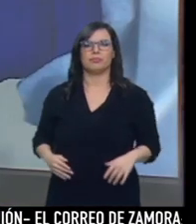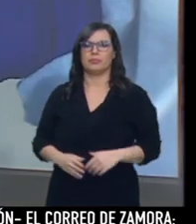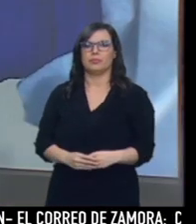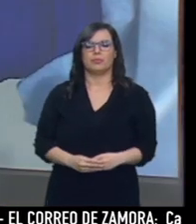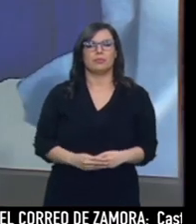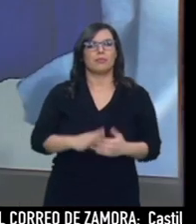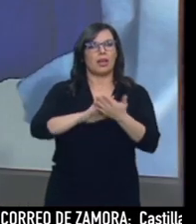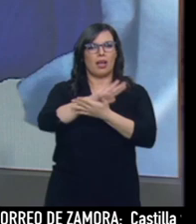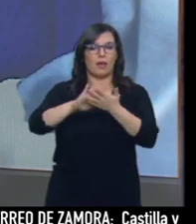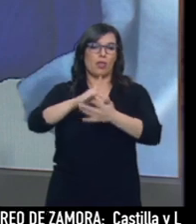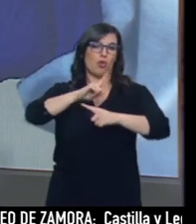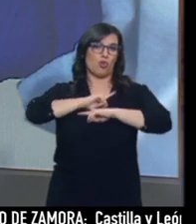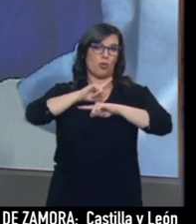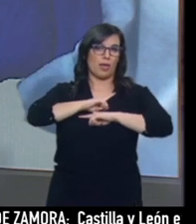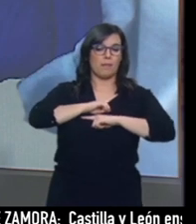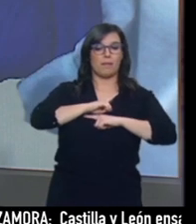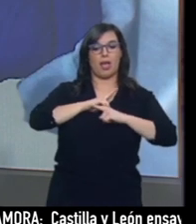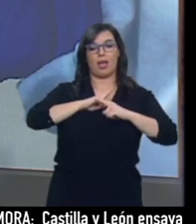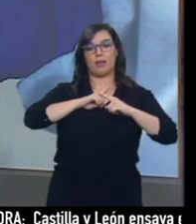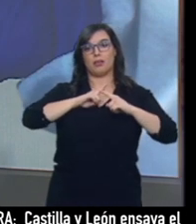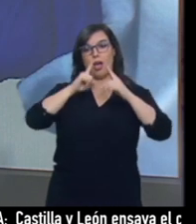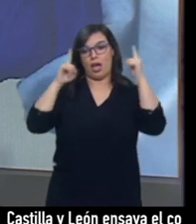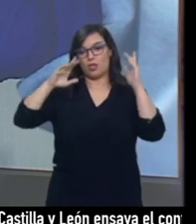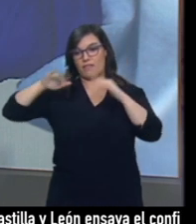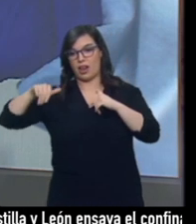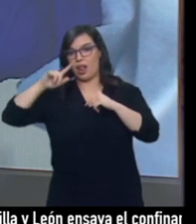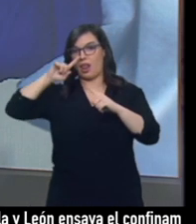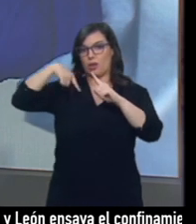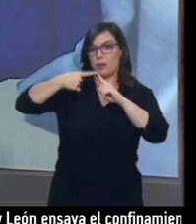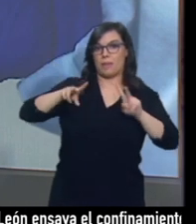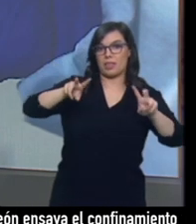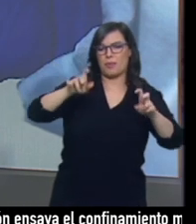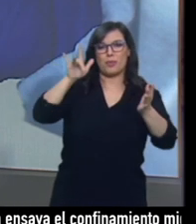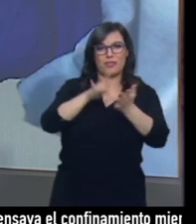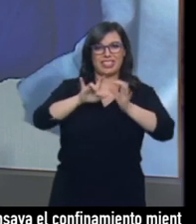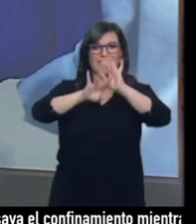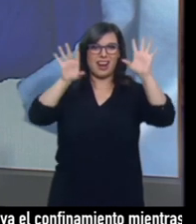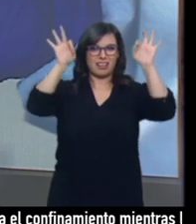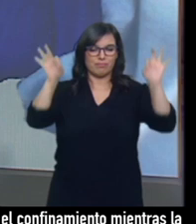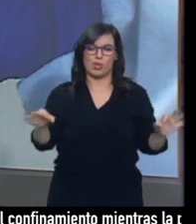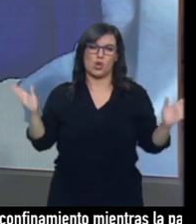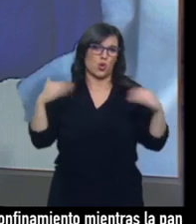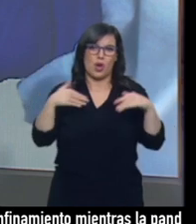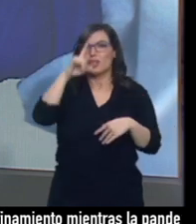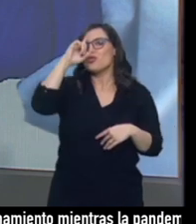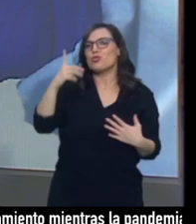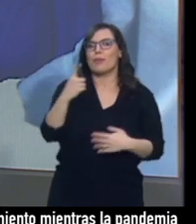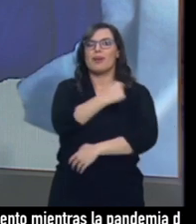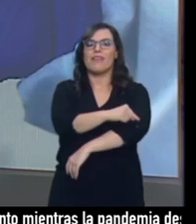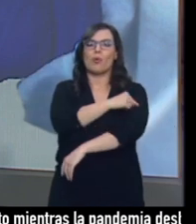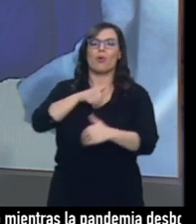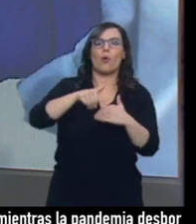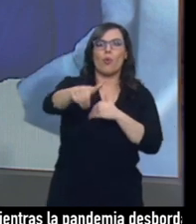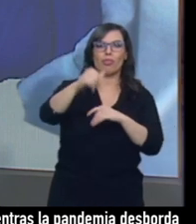Se ha hablado de noviembre, de finales de año, de principios del siguiente. No hay una fecha clara para una vacuna que pueda combatir